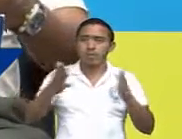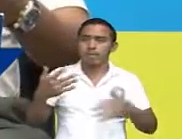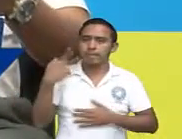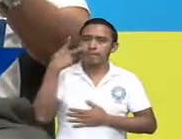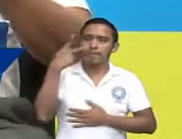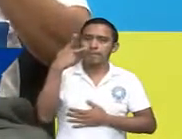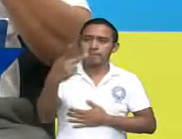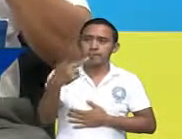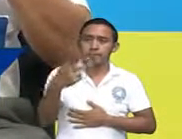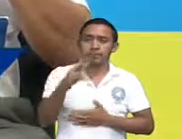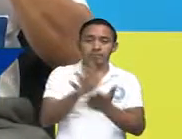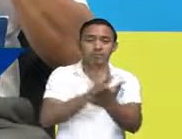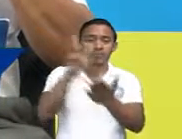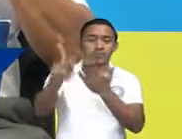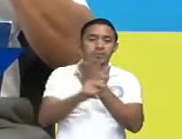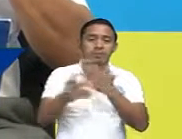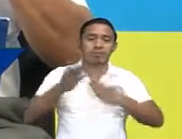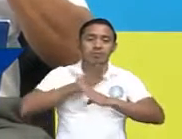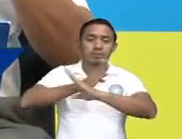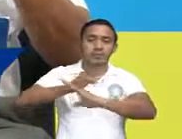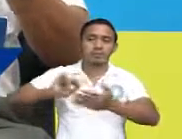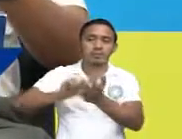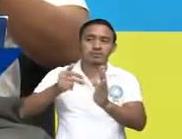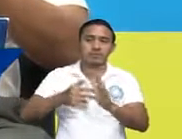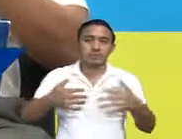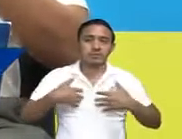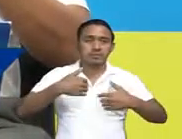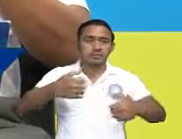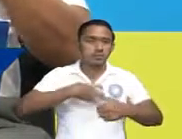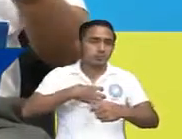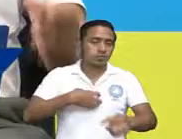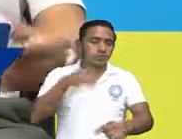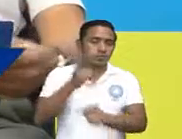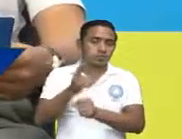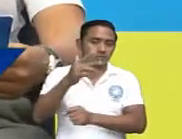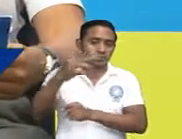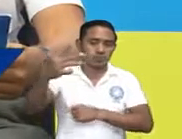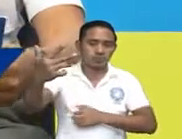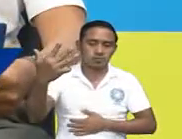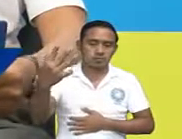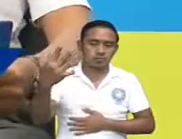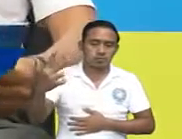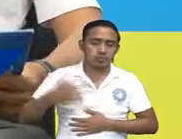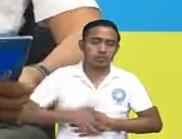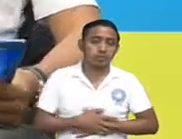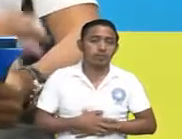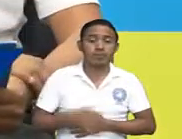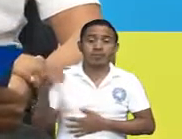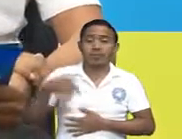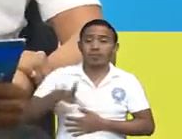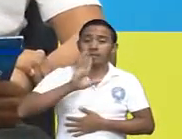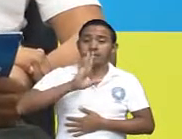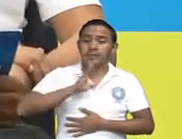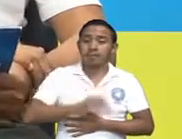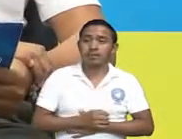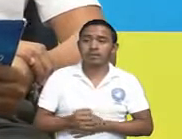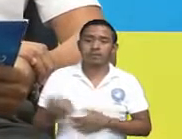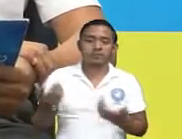viendo el programa Prevenir de Salud, por supuesto, del canal parlamentario. Hoy estamos hablando sobre las